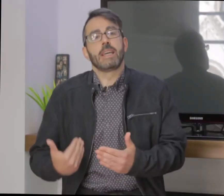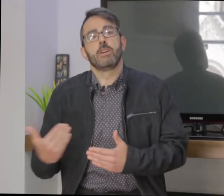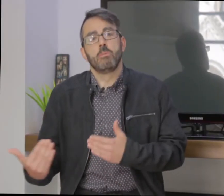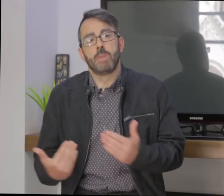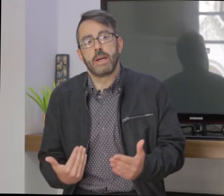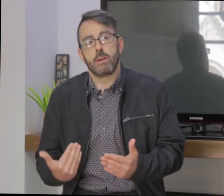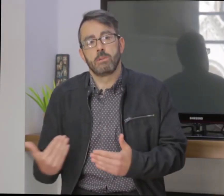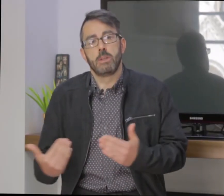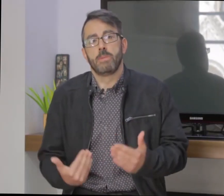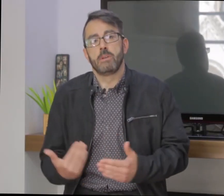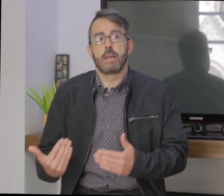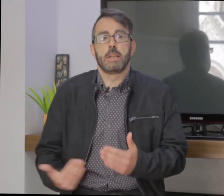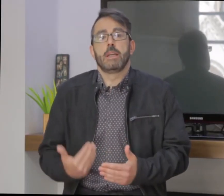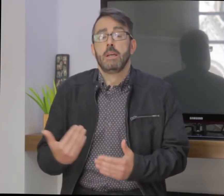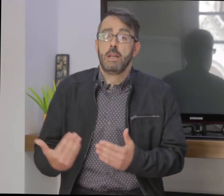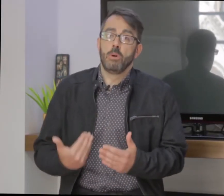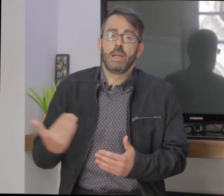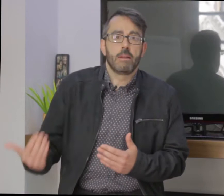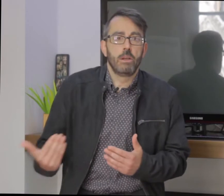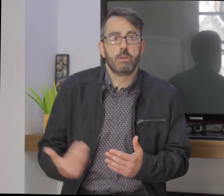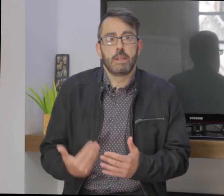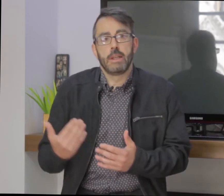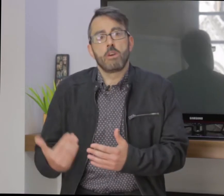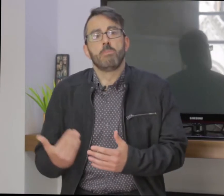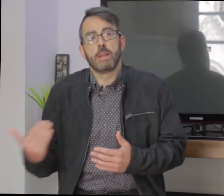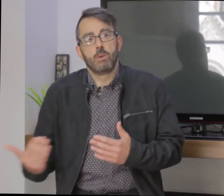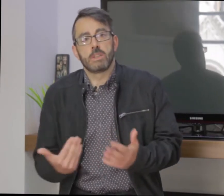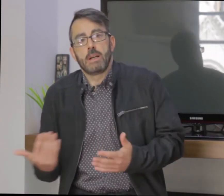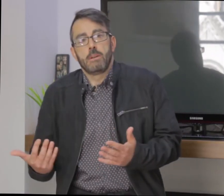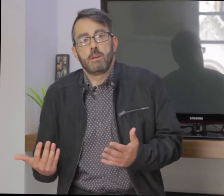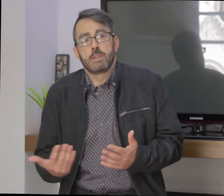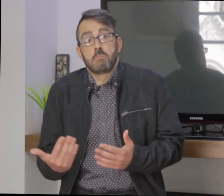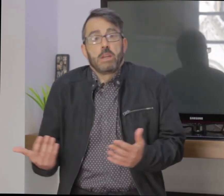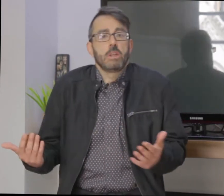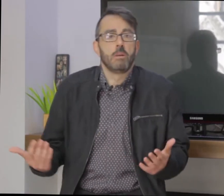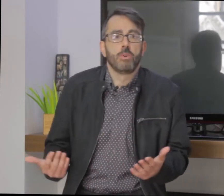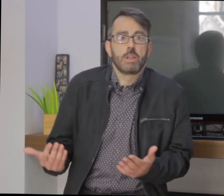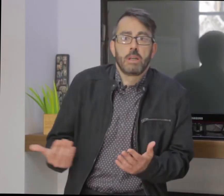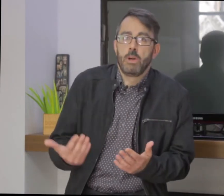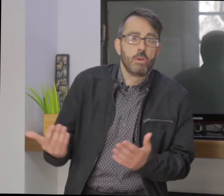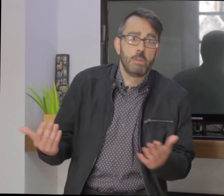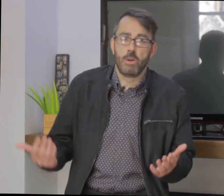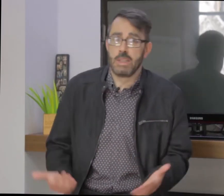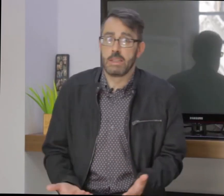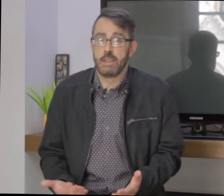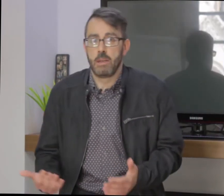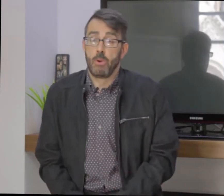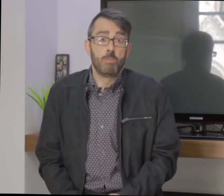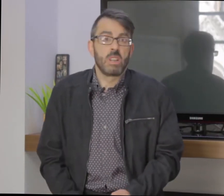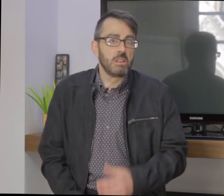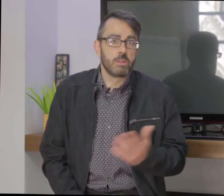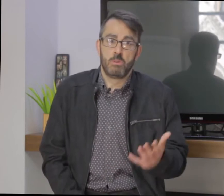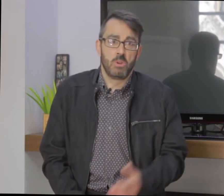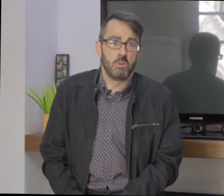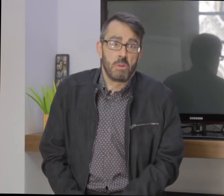el hecho de querer compararnos siempre o de que tener la obligación de tener que compartir unas vacaciones que no tienen por qué ser mejores ni peores que las de nadie